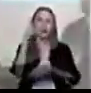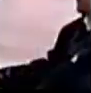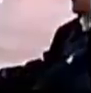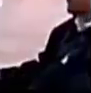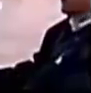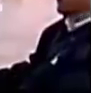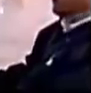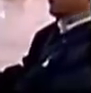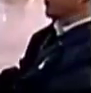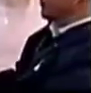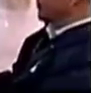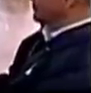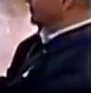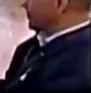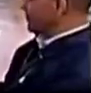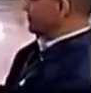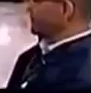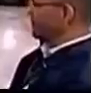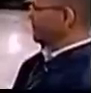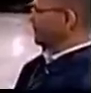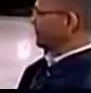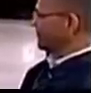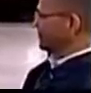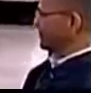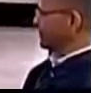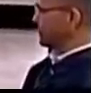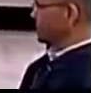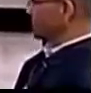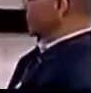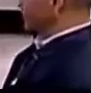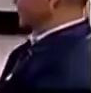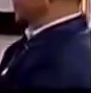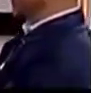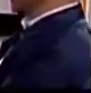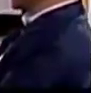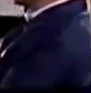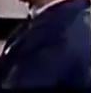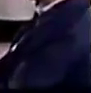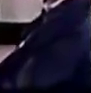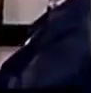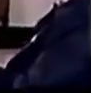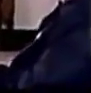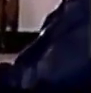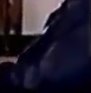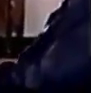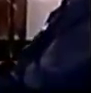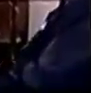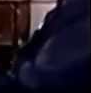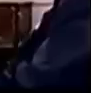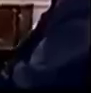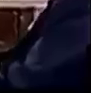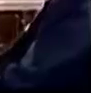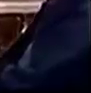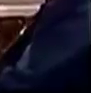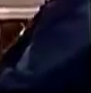viernes, con sus nietos, con sus nietas, con sus hijos, con sus hijas, con sus familias, padres, madres, con